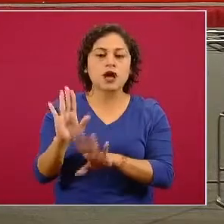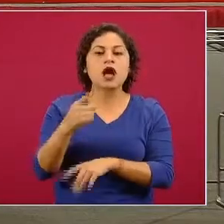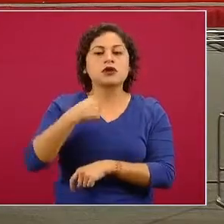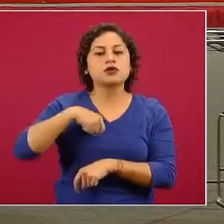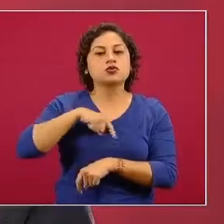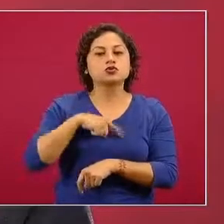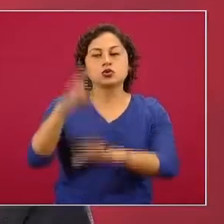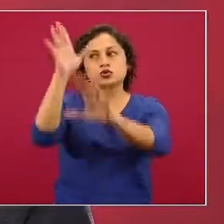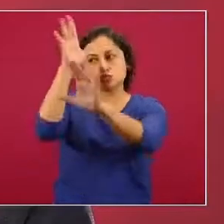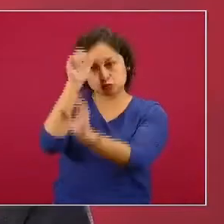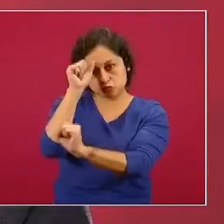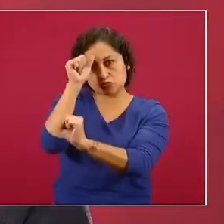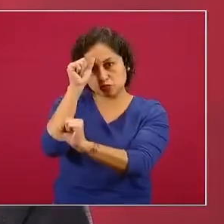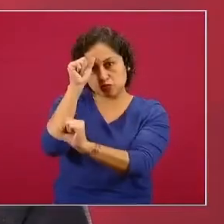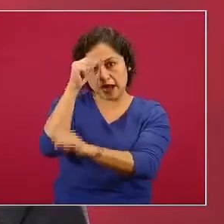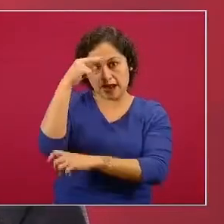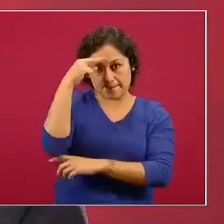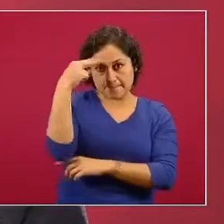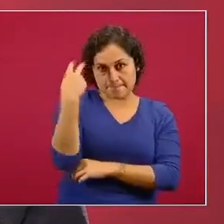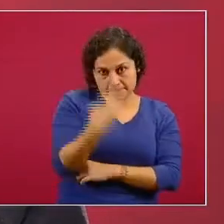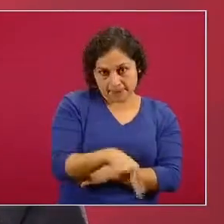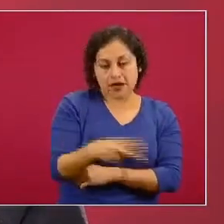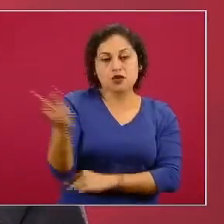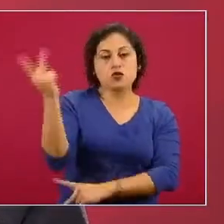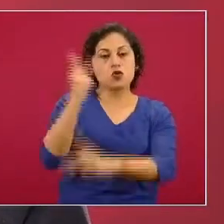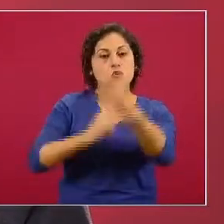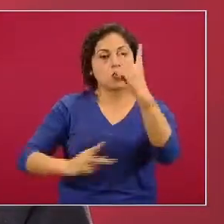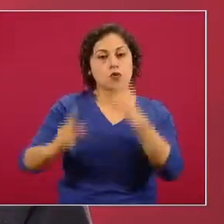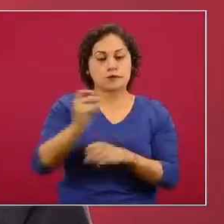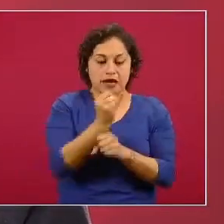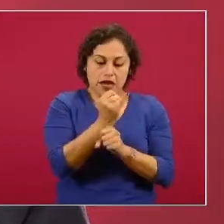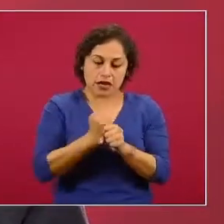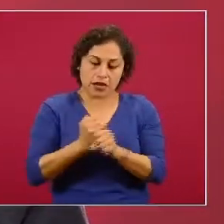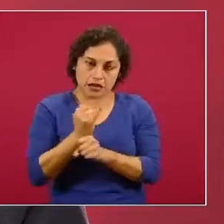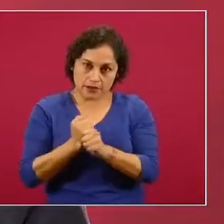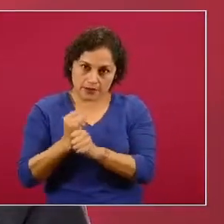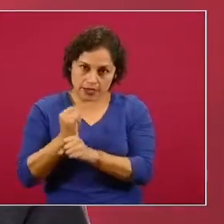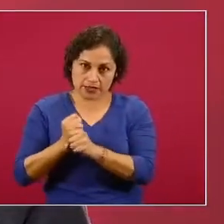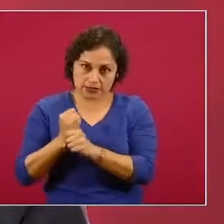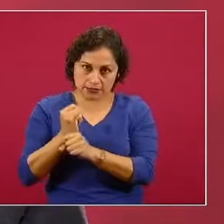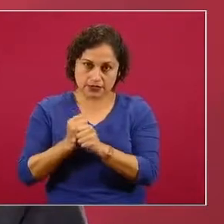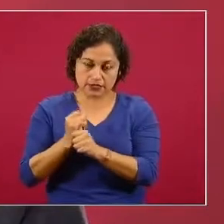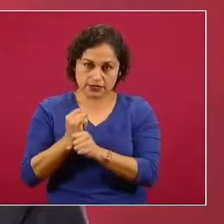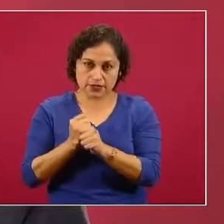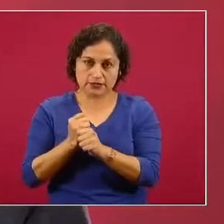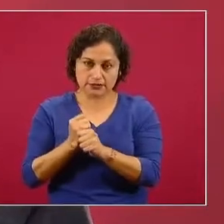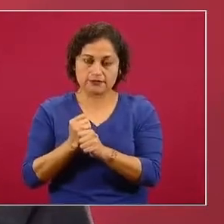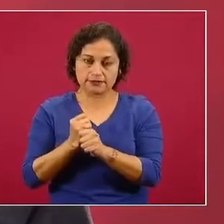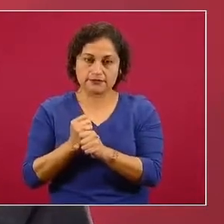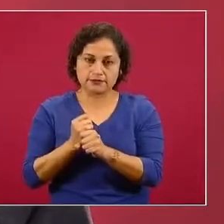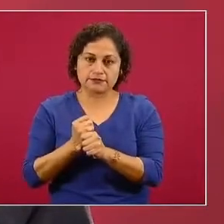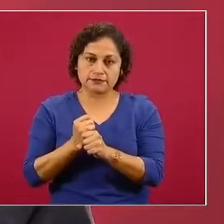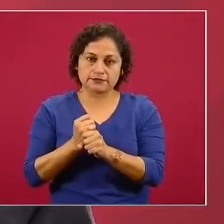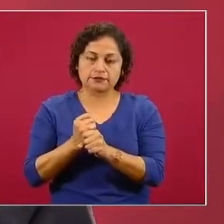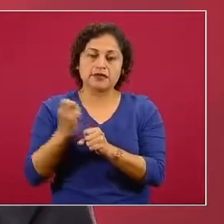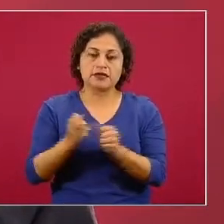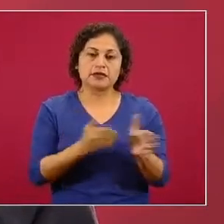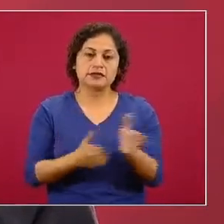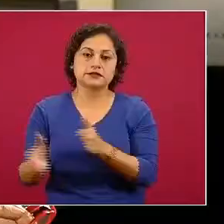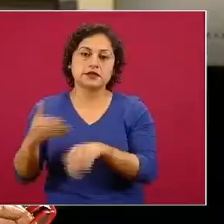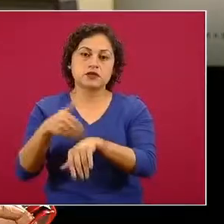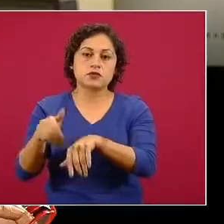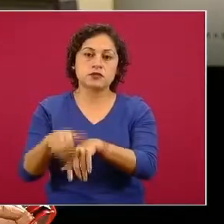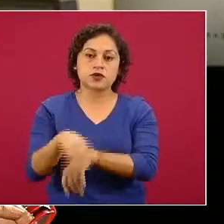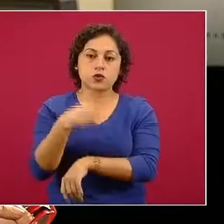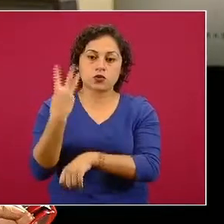convinimos que en México se realizara el ensayo clínico que corresponde a la fase 3 de investigación